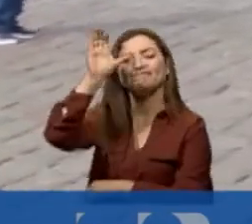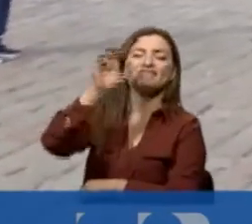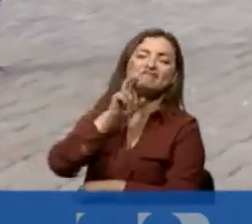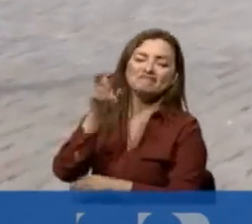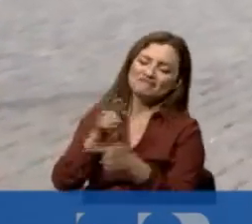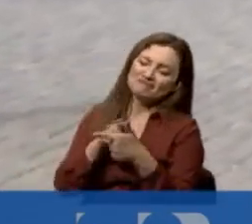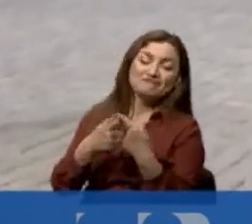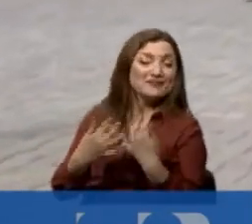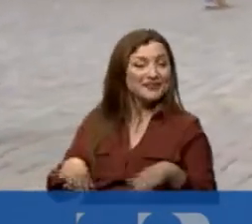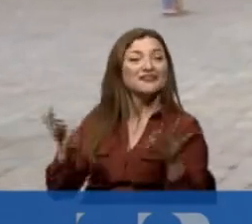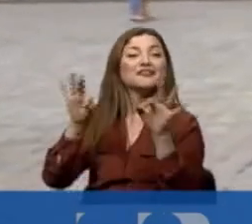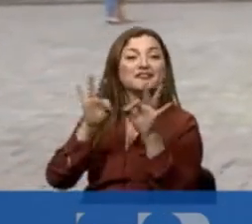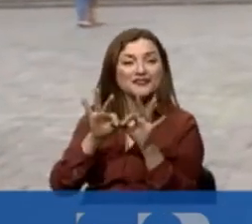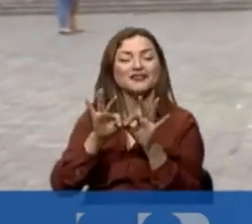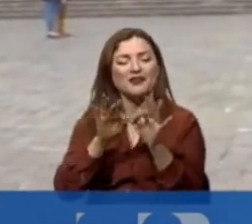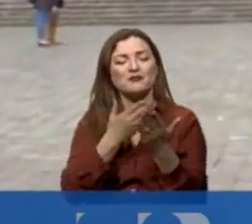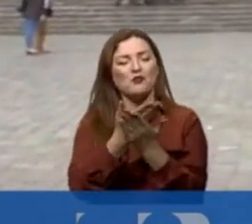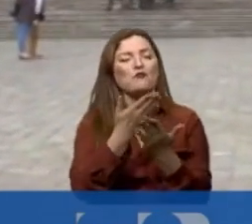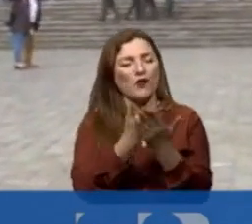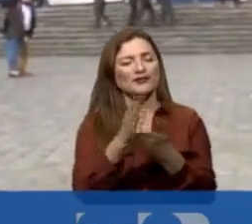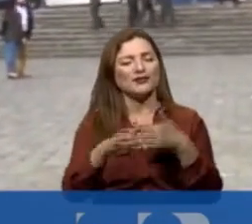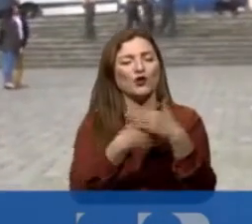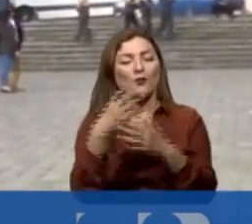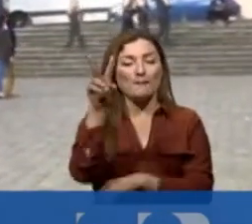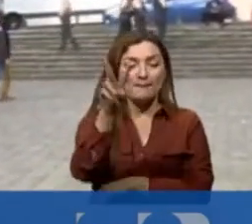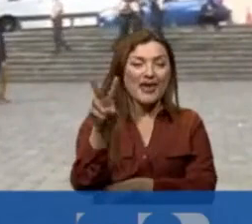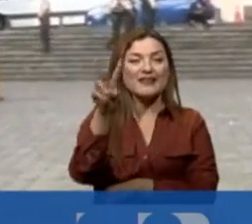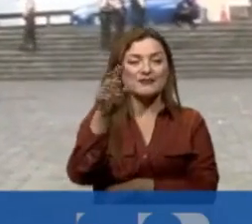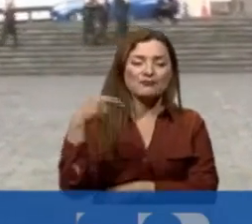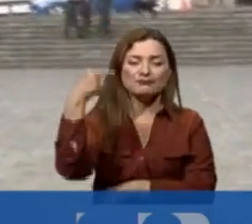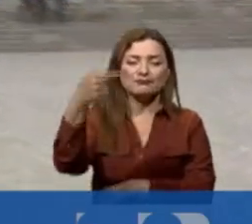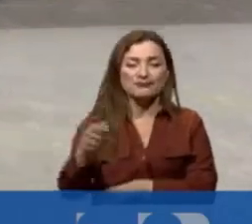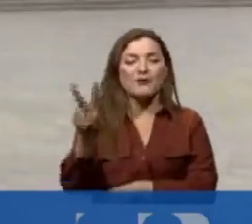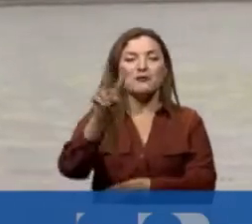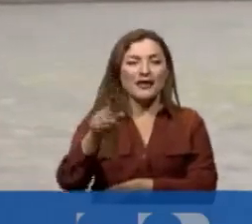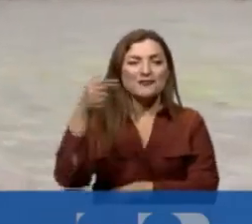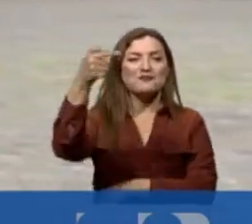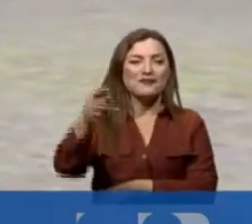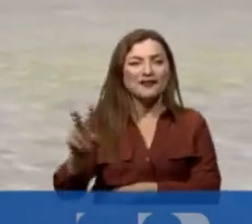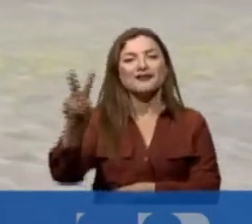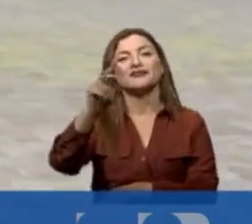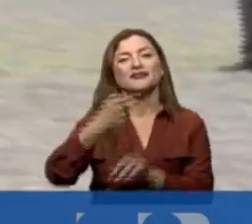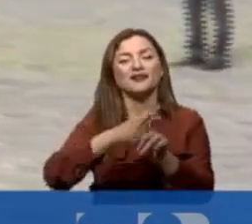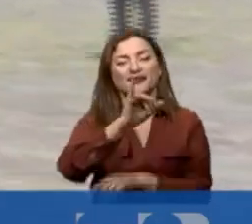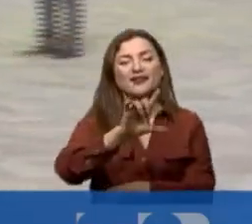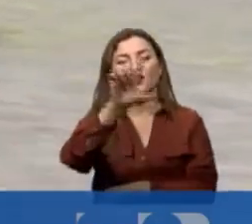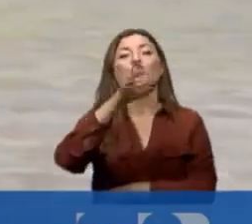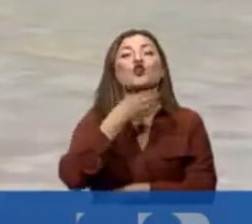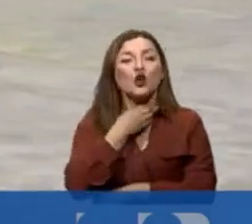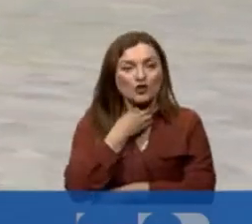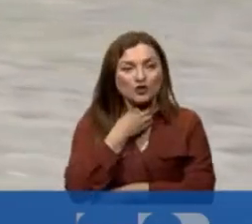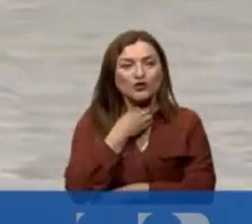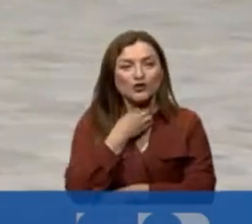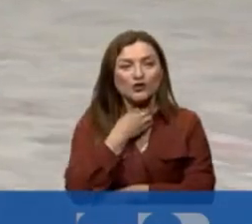turismo, y por tanto es por eso esta iniciativa de todos los viernes. Van a ser cada viernes de los del mes de julio y agosto